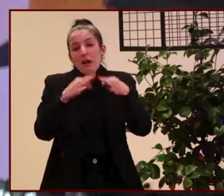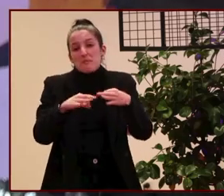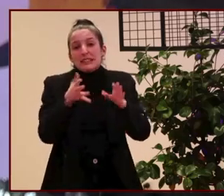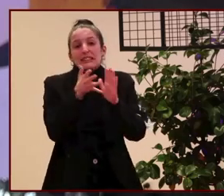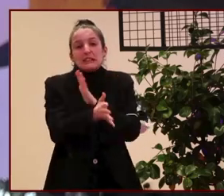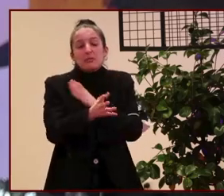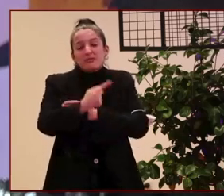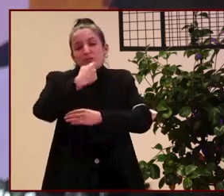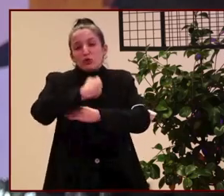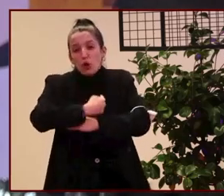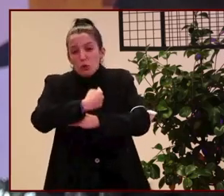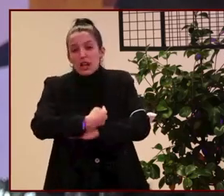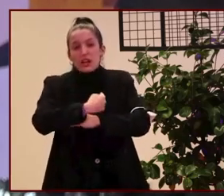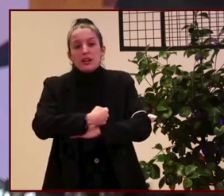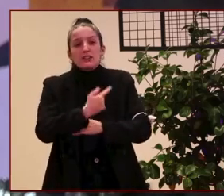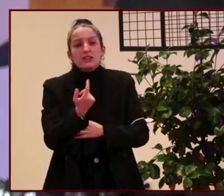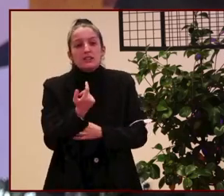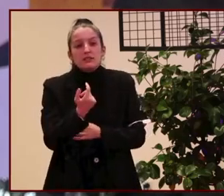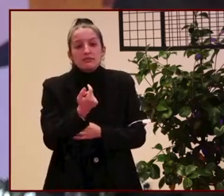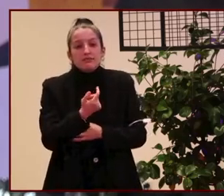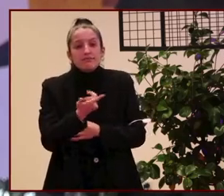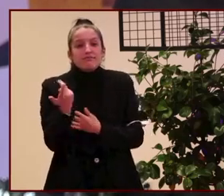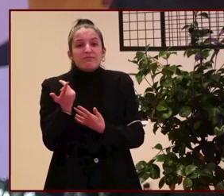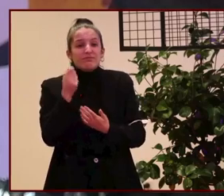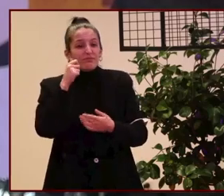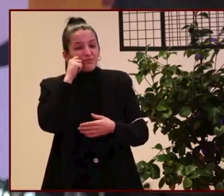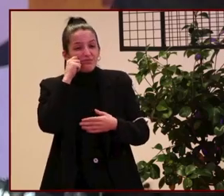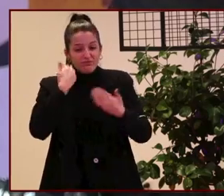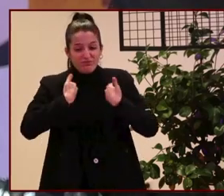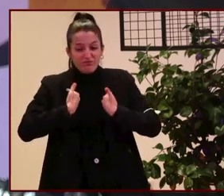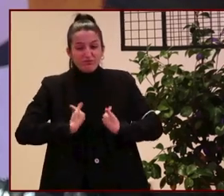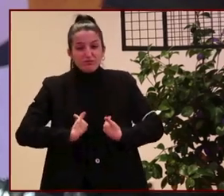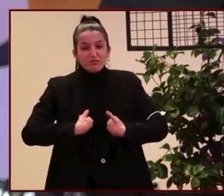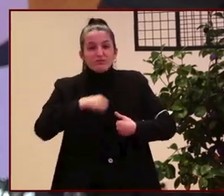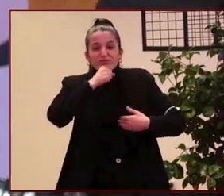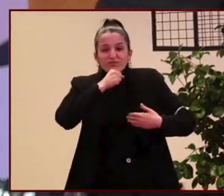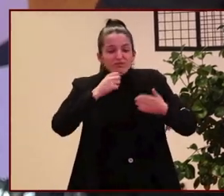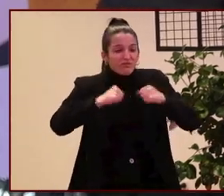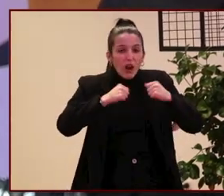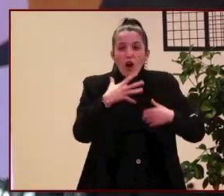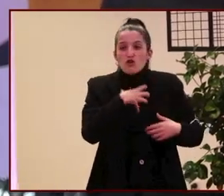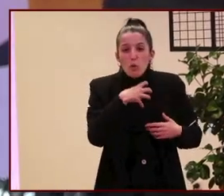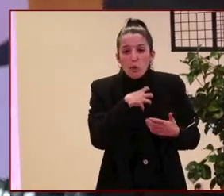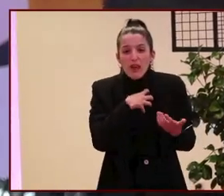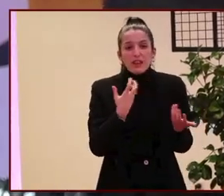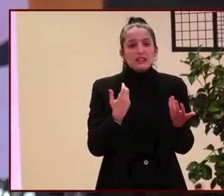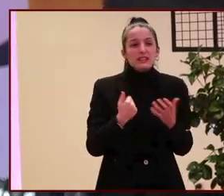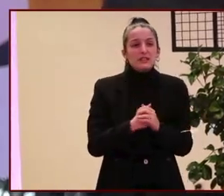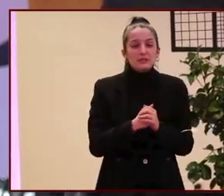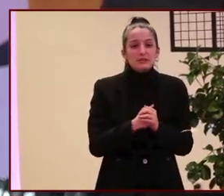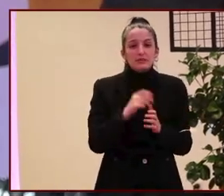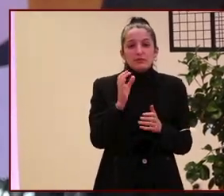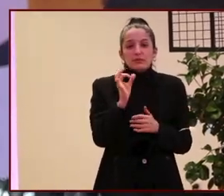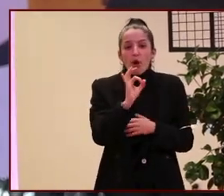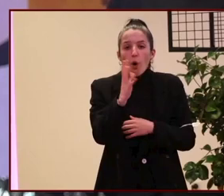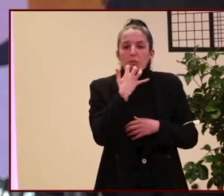delgada lo podés embellecer para estar encima de un escenario no podés don dedicarle tiempo